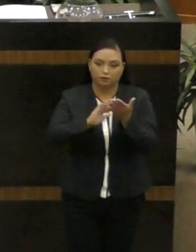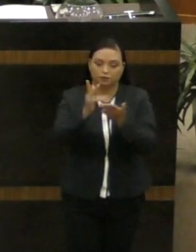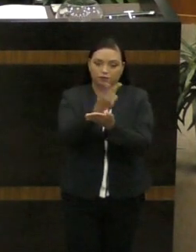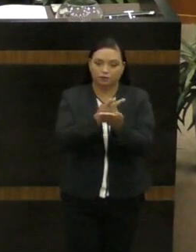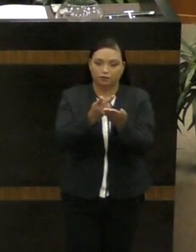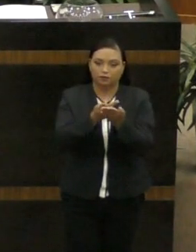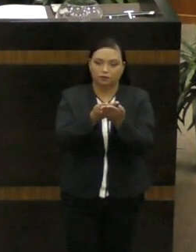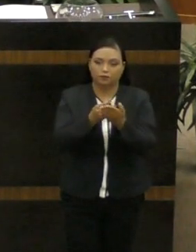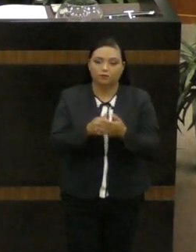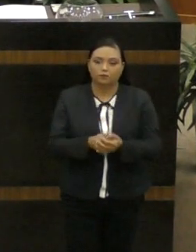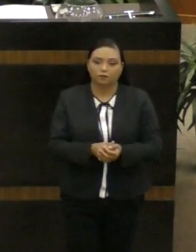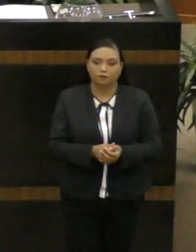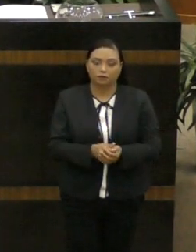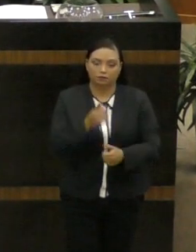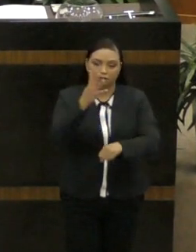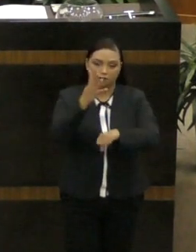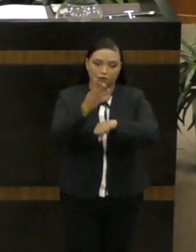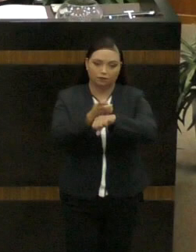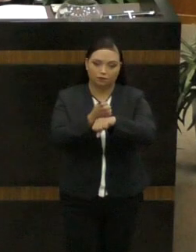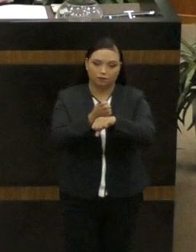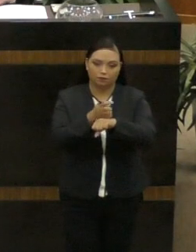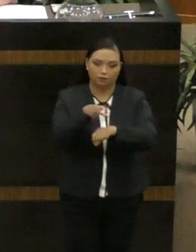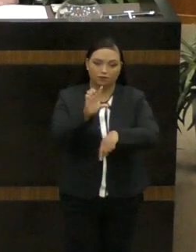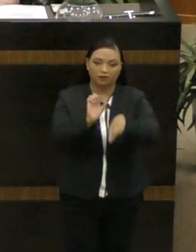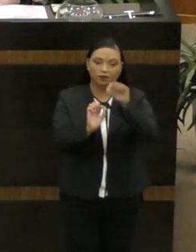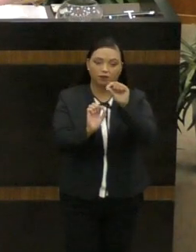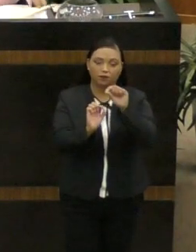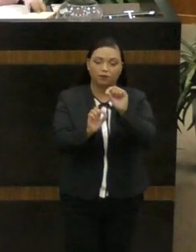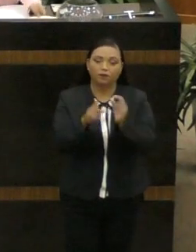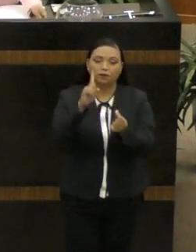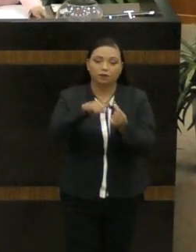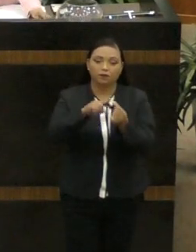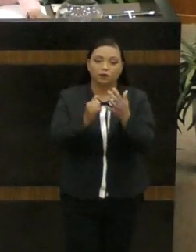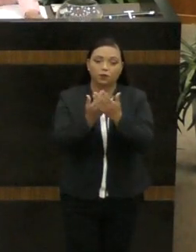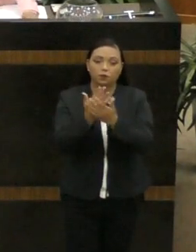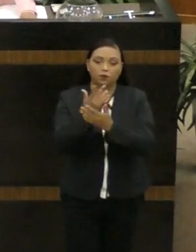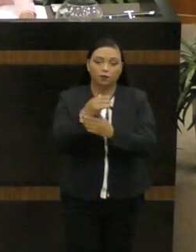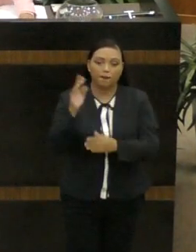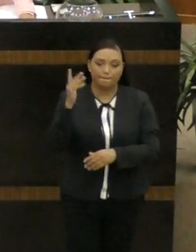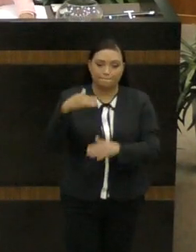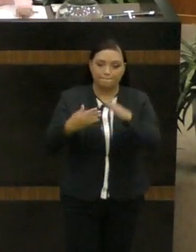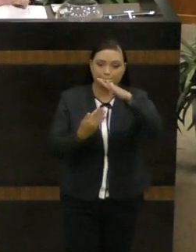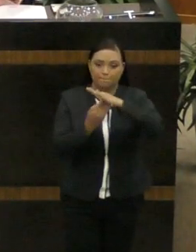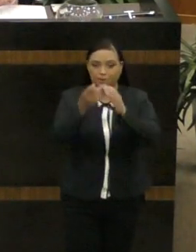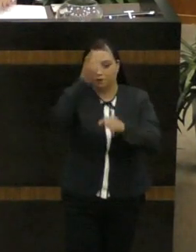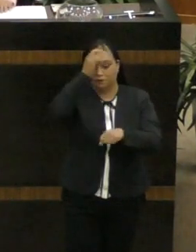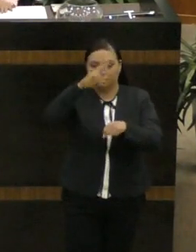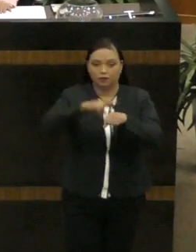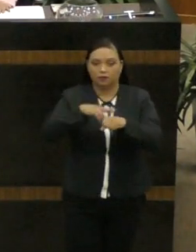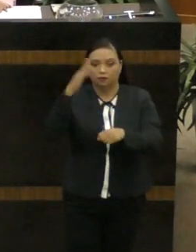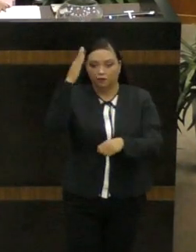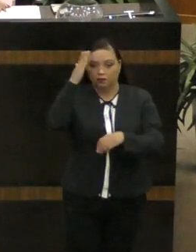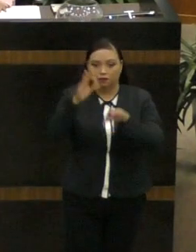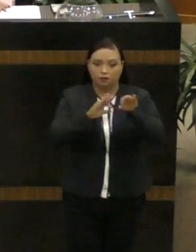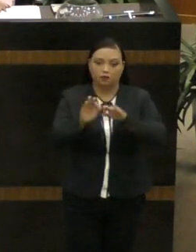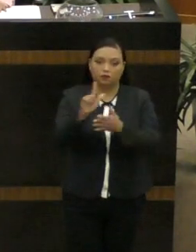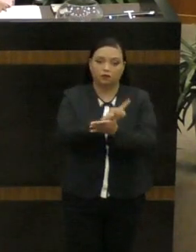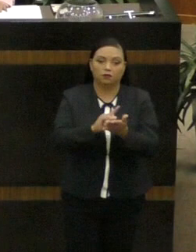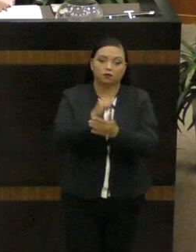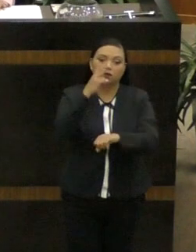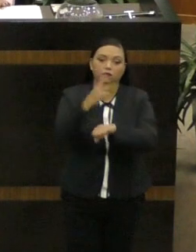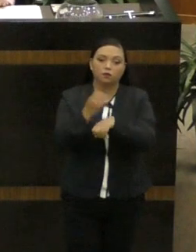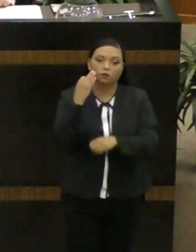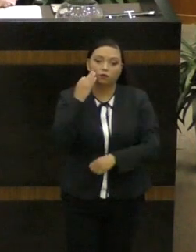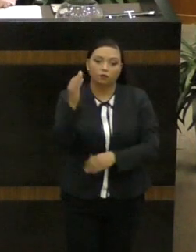día. 4, elección integral de la mesa directiva que presidirá los trabajos legislativos. El segundo